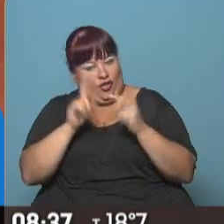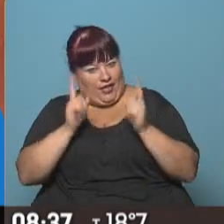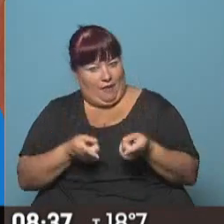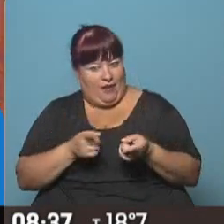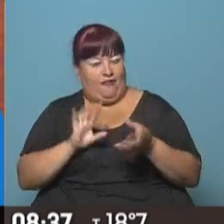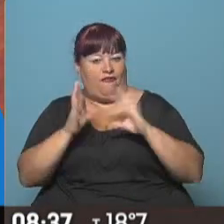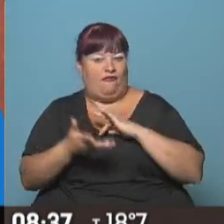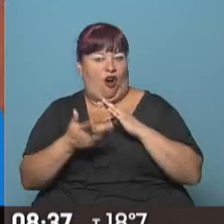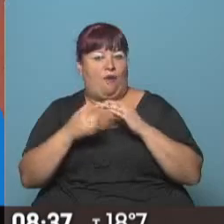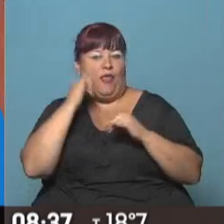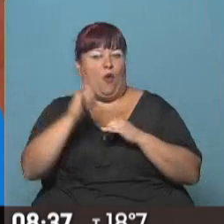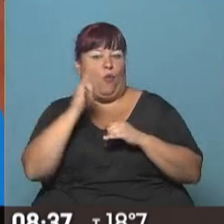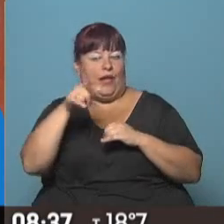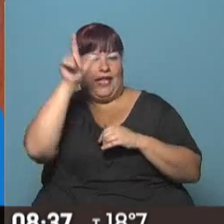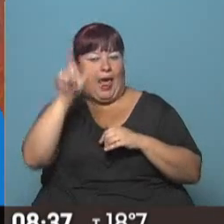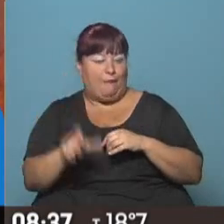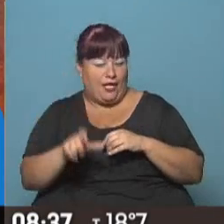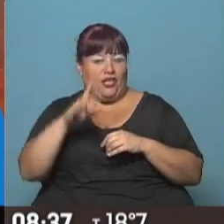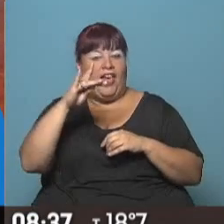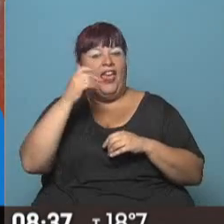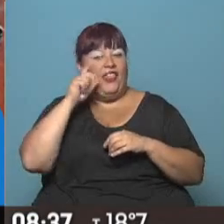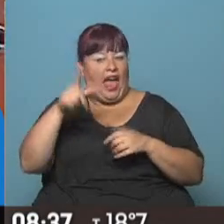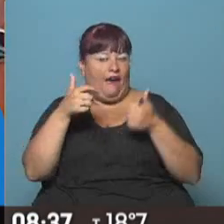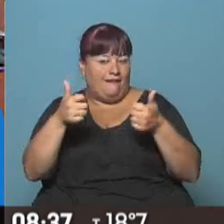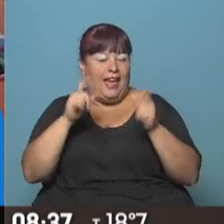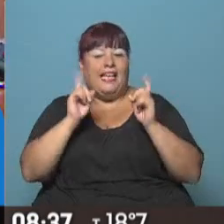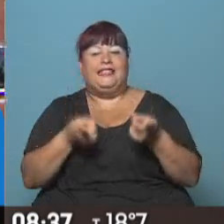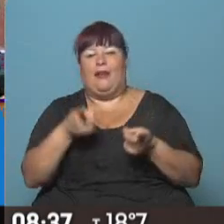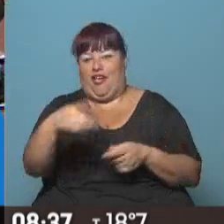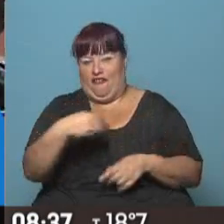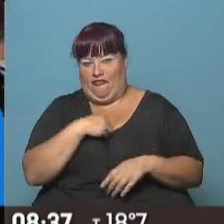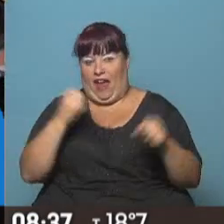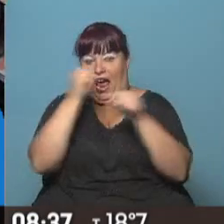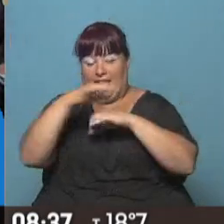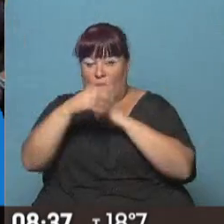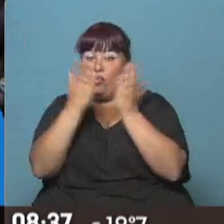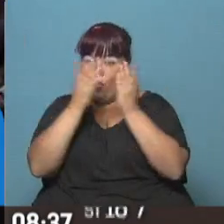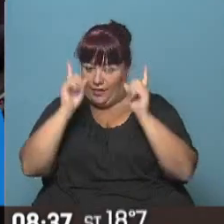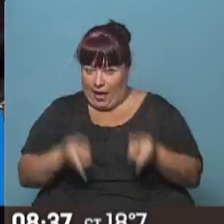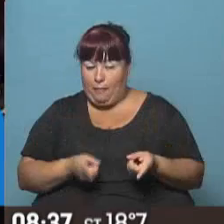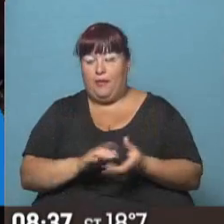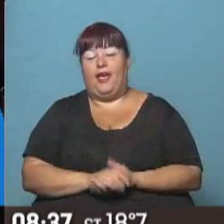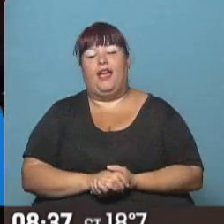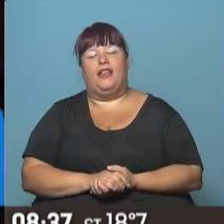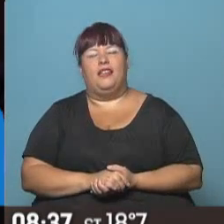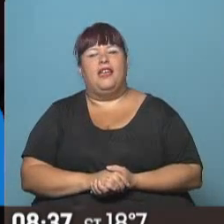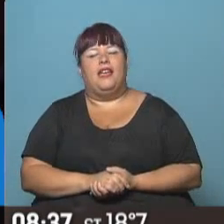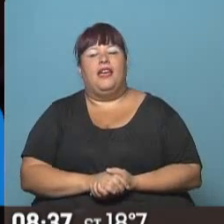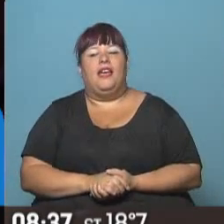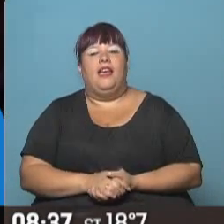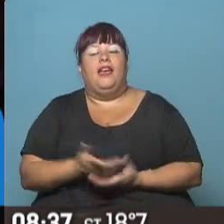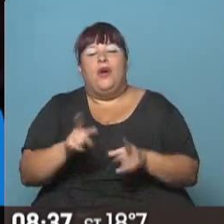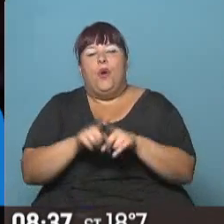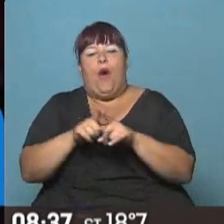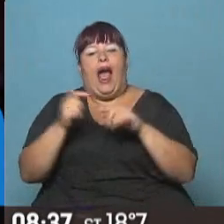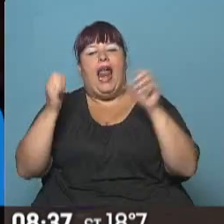los niveles de relato, es este personaje que hace Daniel, genial, que aparte es un fanático de la arquitectura, estudió arquitectura también, que es